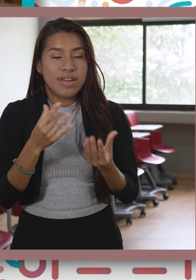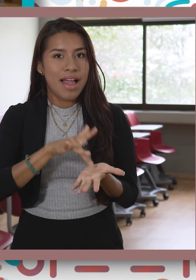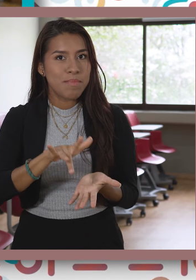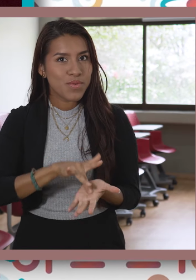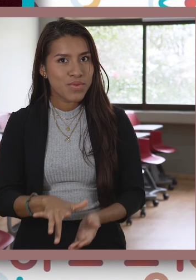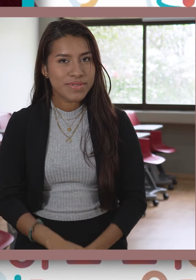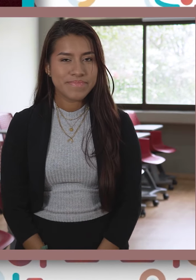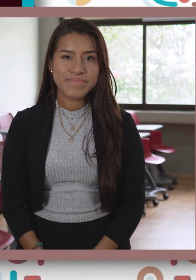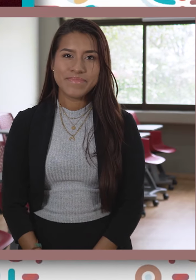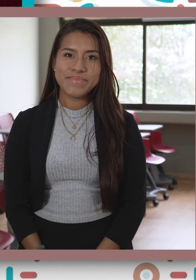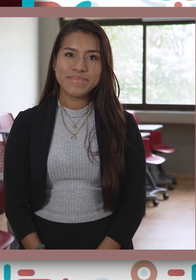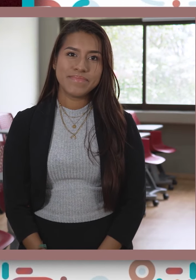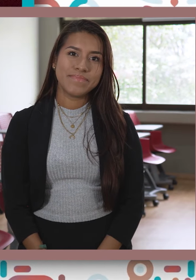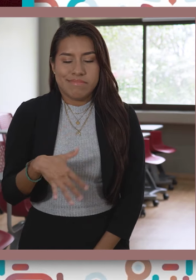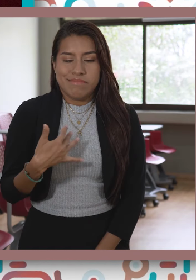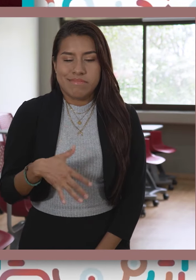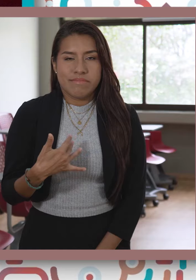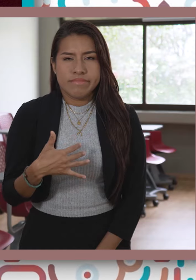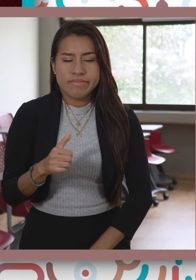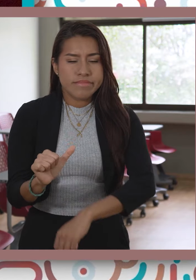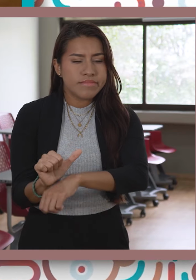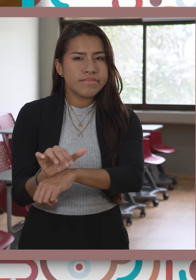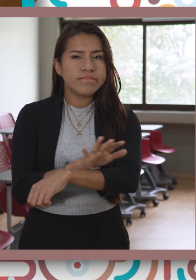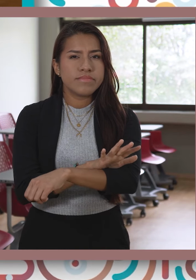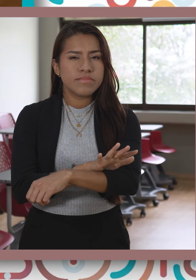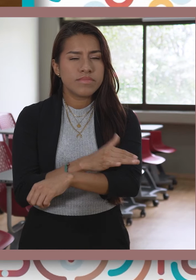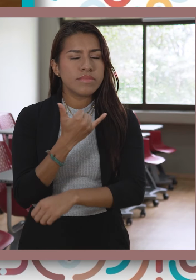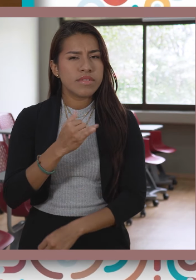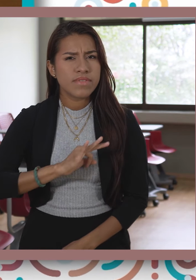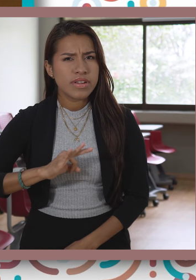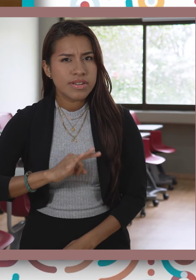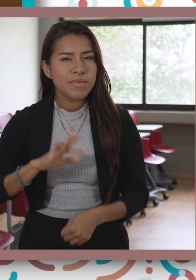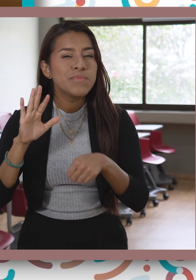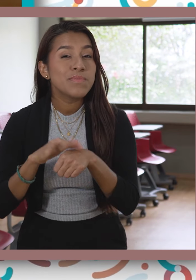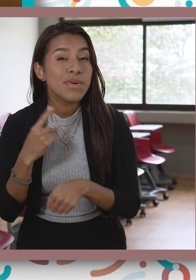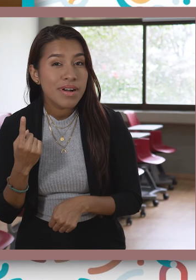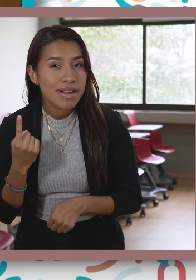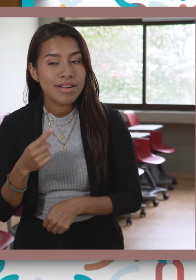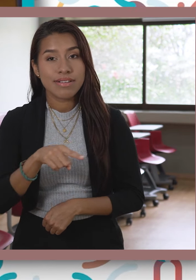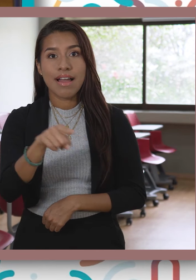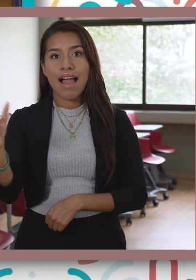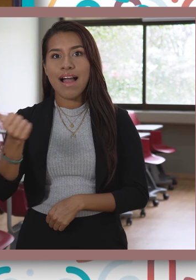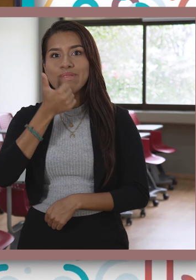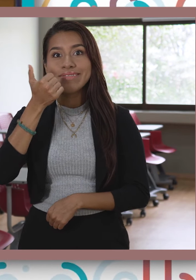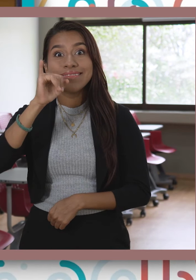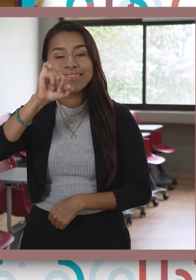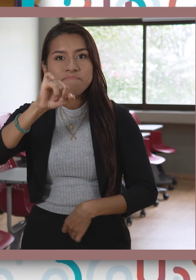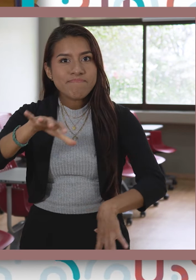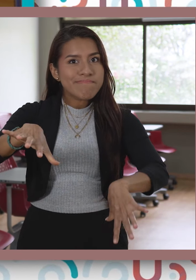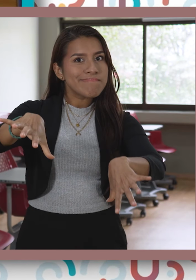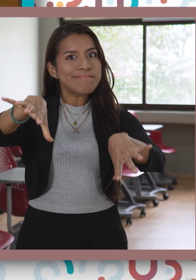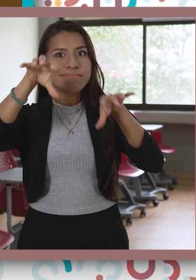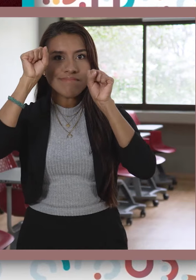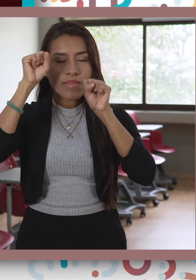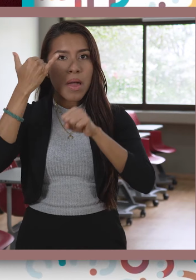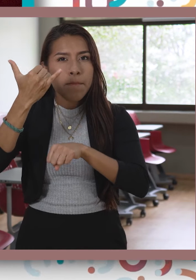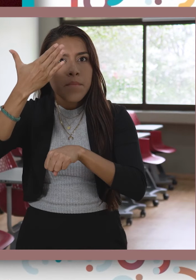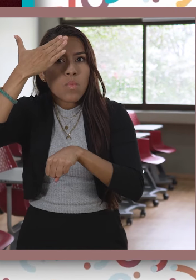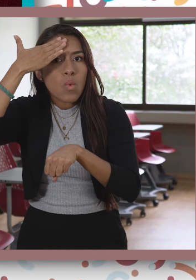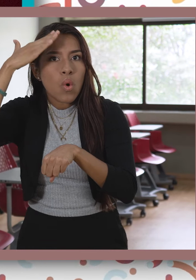diferente por todo el apoyo que se les da. Yo, me siento bien emocionada y muy feliz, porque